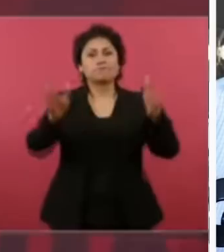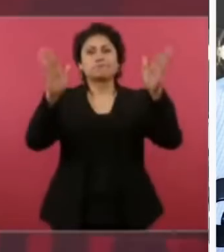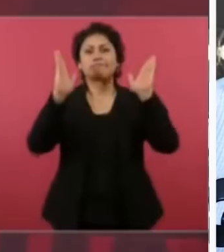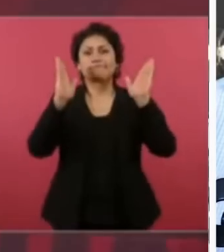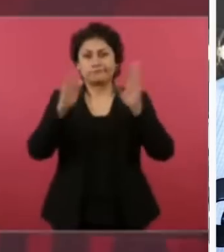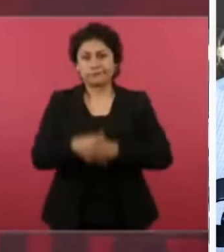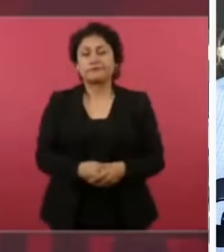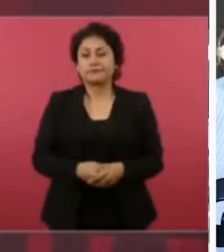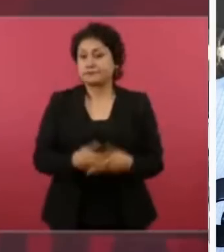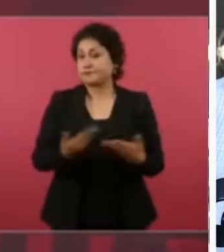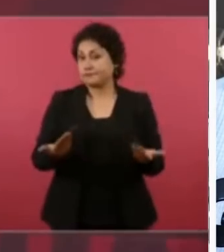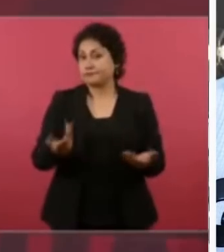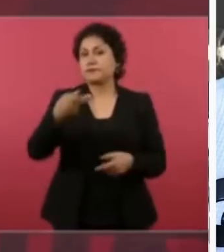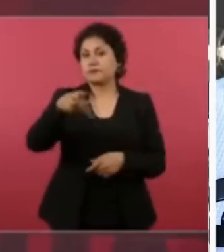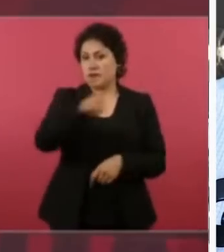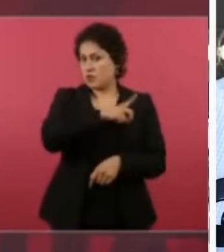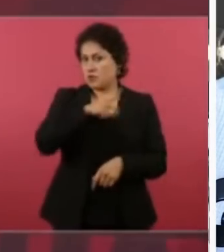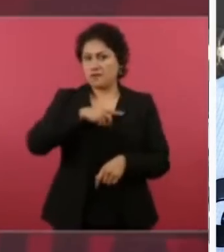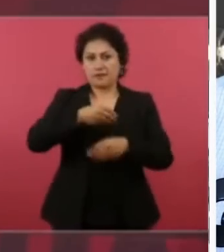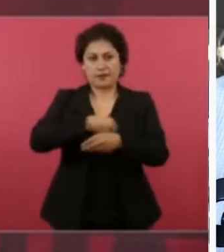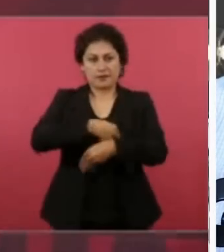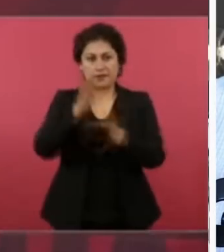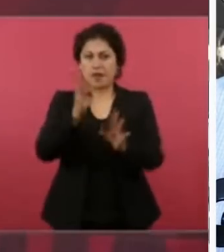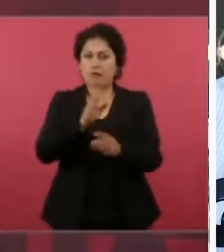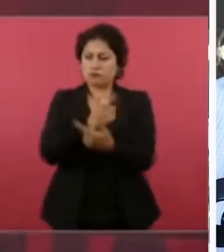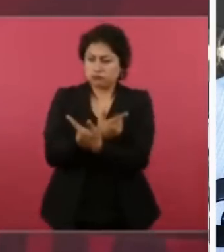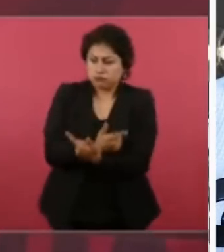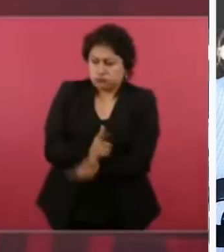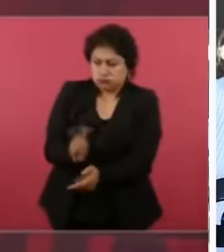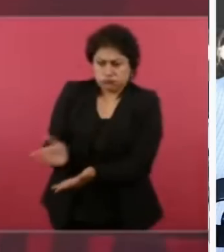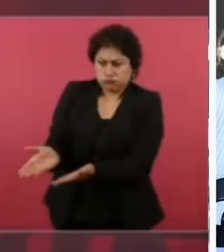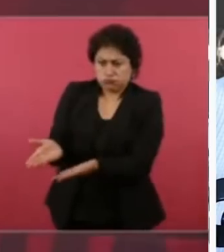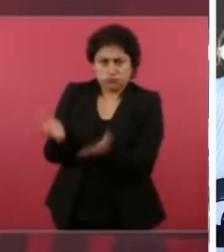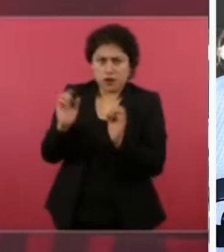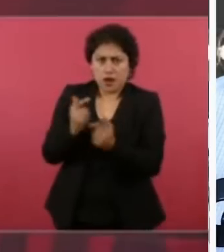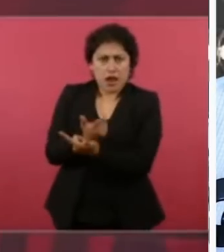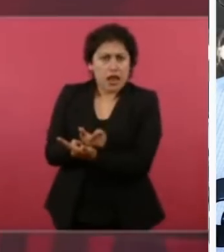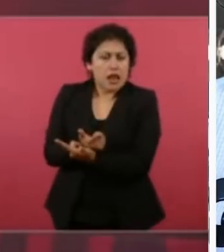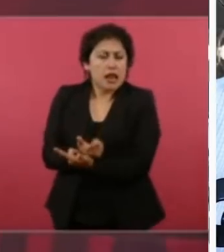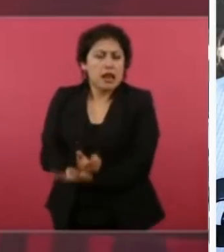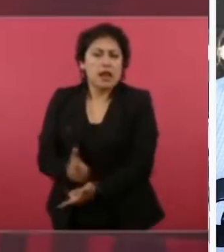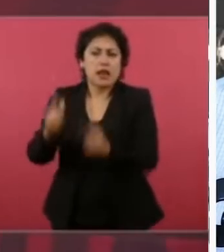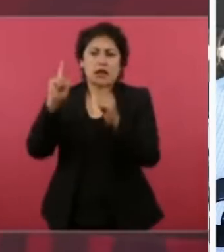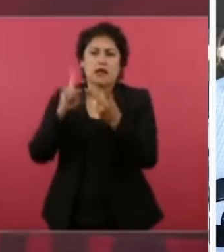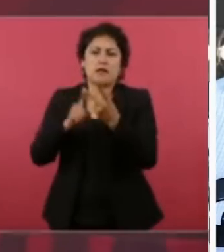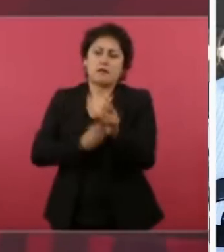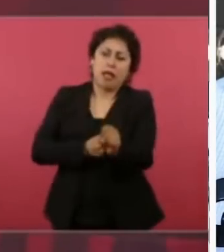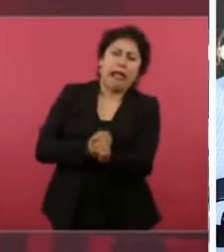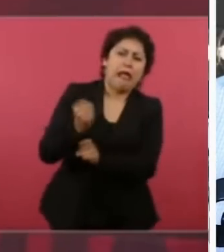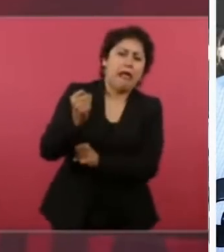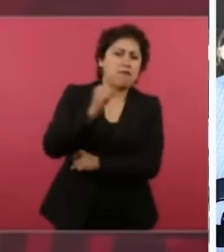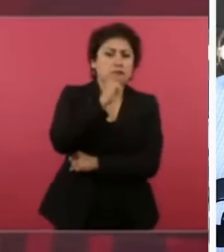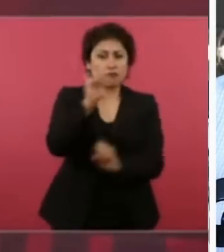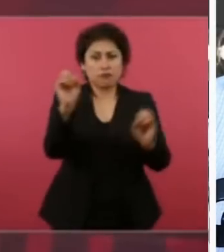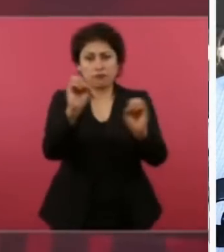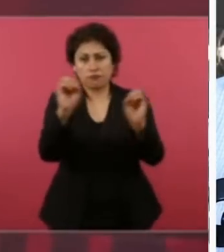amamantando a sus bebés. Esto es lo que dice la nota. Vamos a escuchar qué responde el presidente López Obrador ante esto.